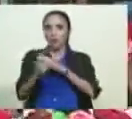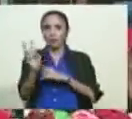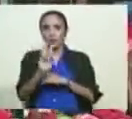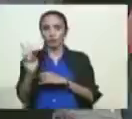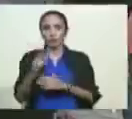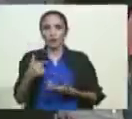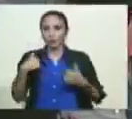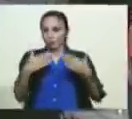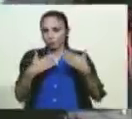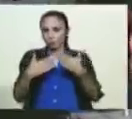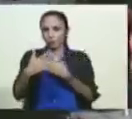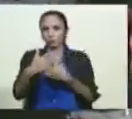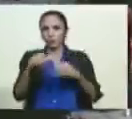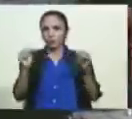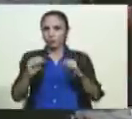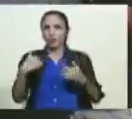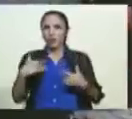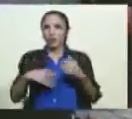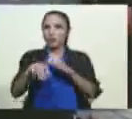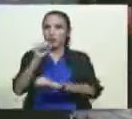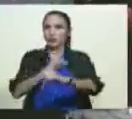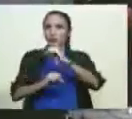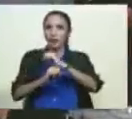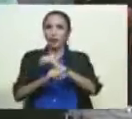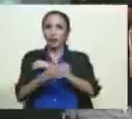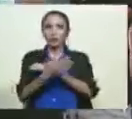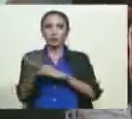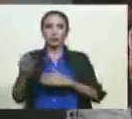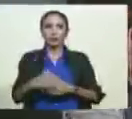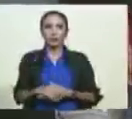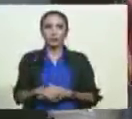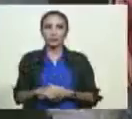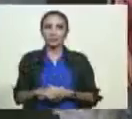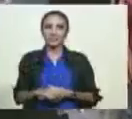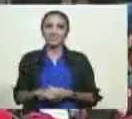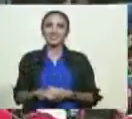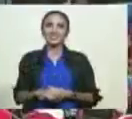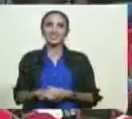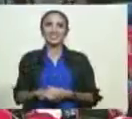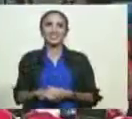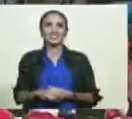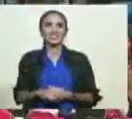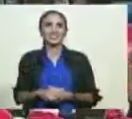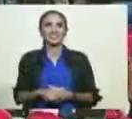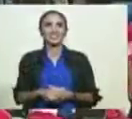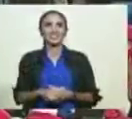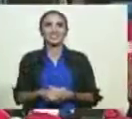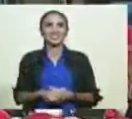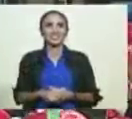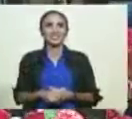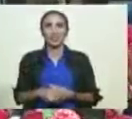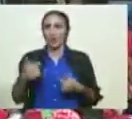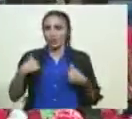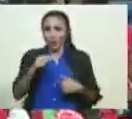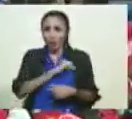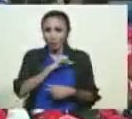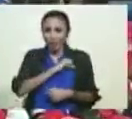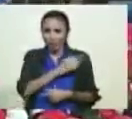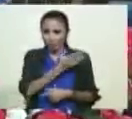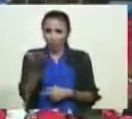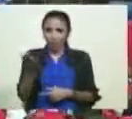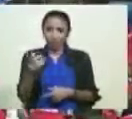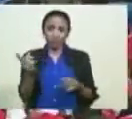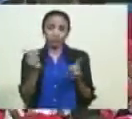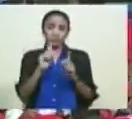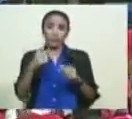Sí, defenderlos a ustedes. No le tengo miedo a nada. No le tengo miedo a nadie.